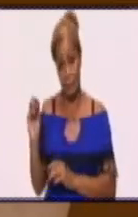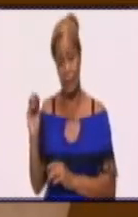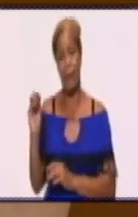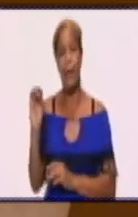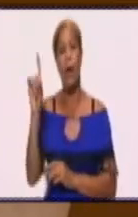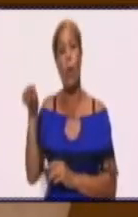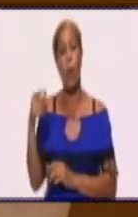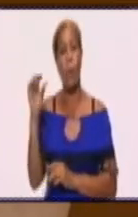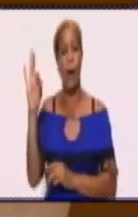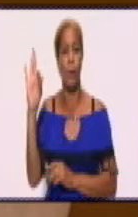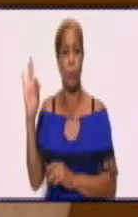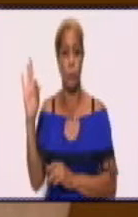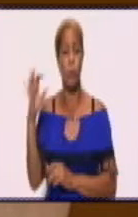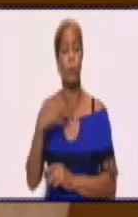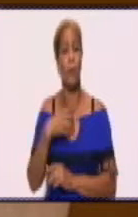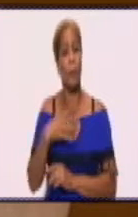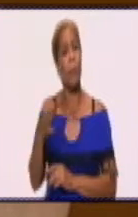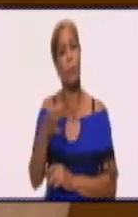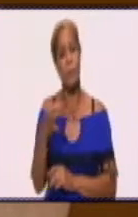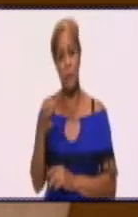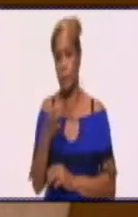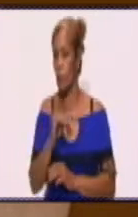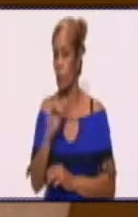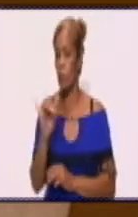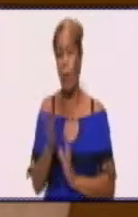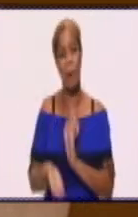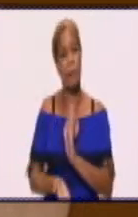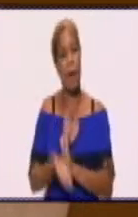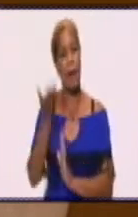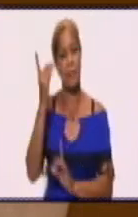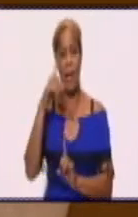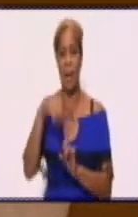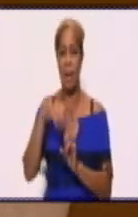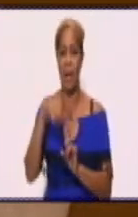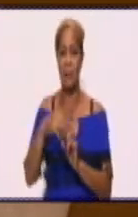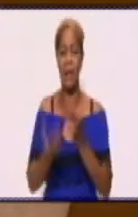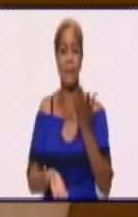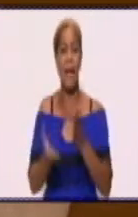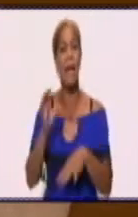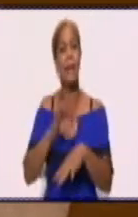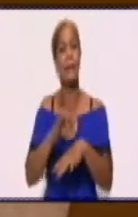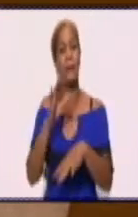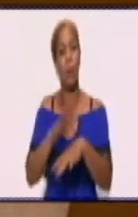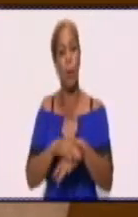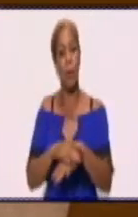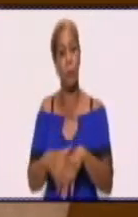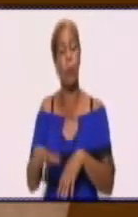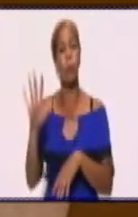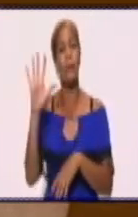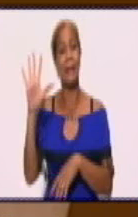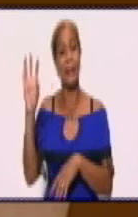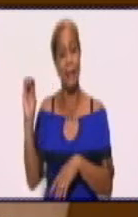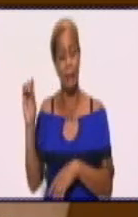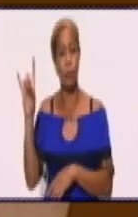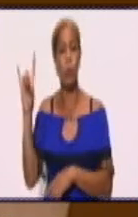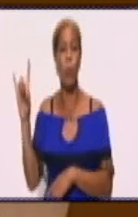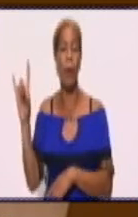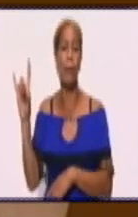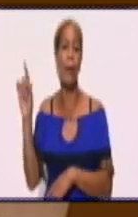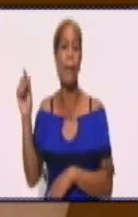Pero tenemos municipios que, por ejemplo, en los últimos 15 días, Río Cauto reporta 509 pacientes y una tasa